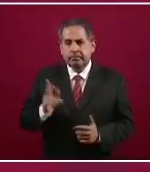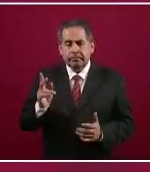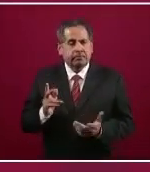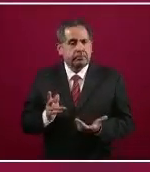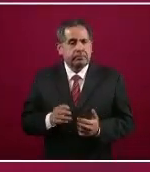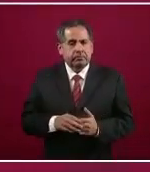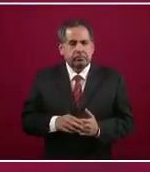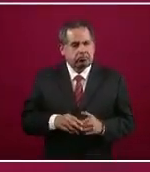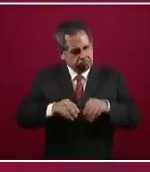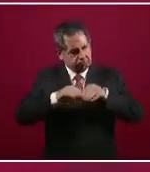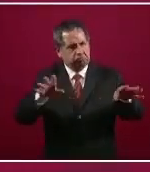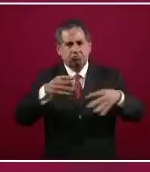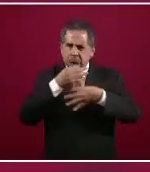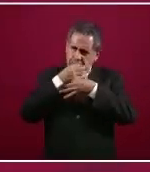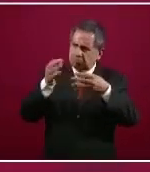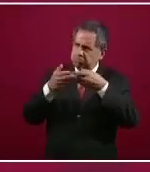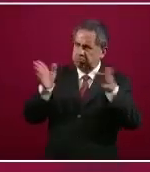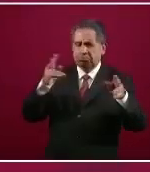hacerlo público,